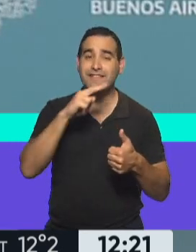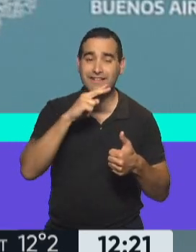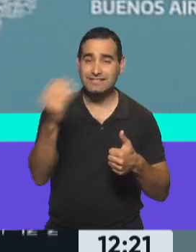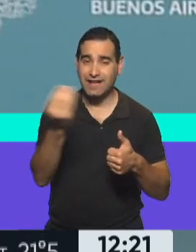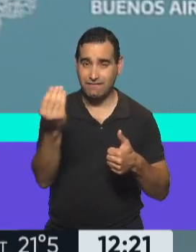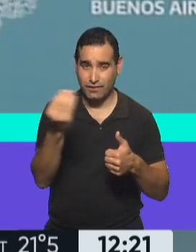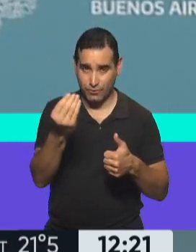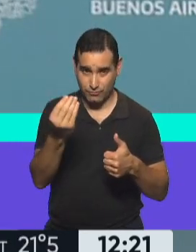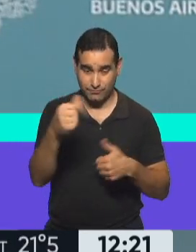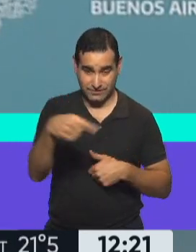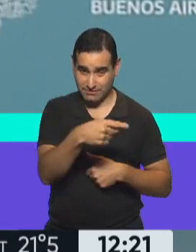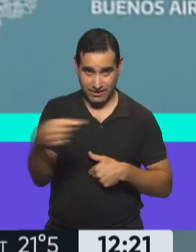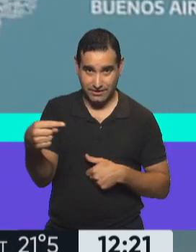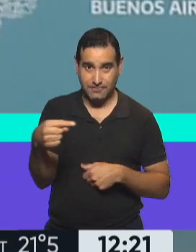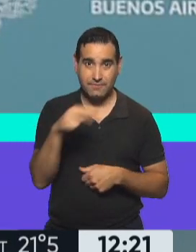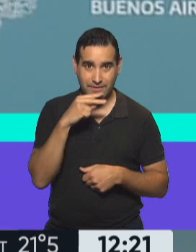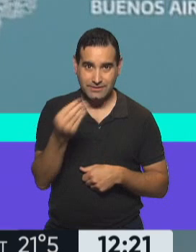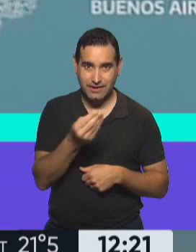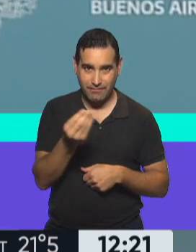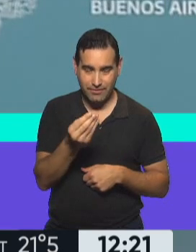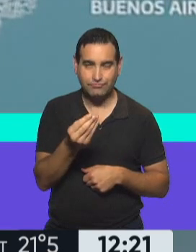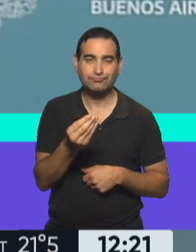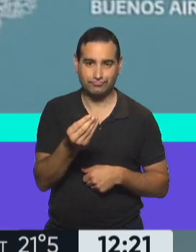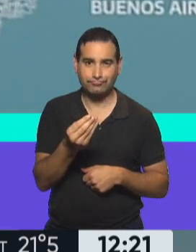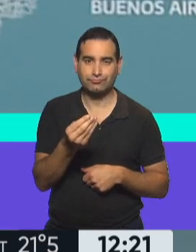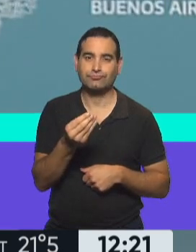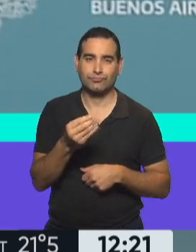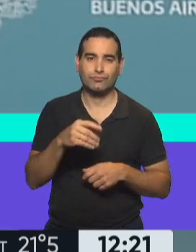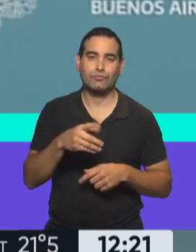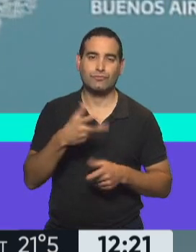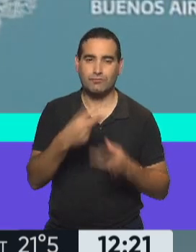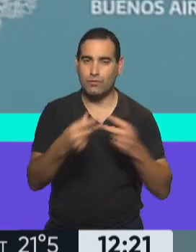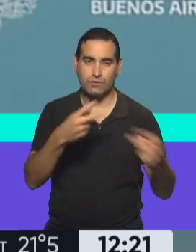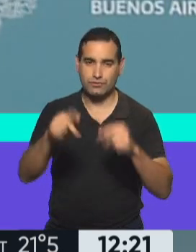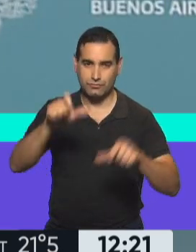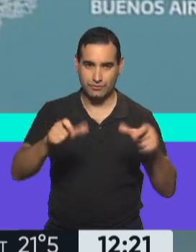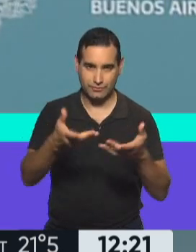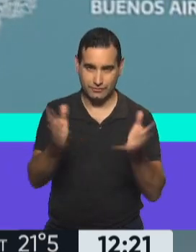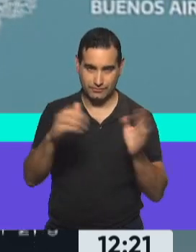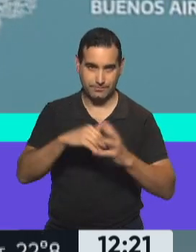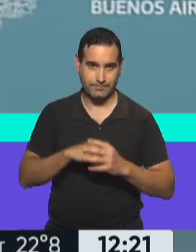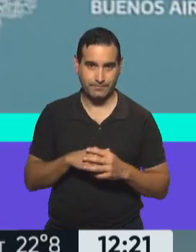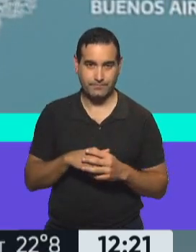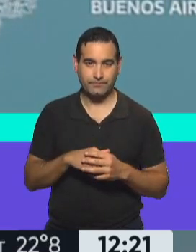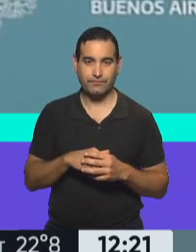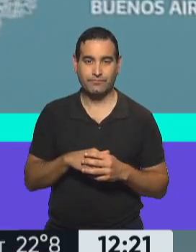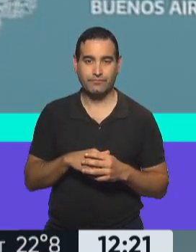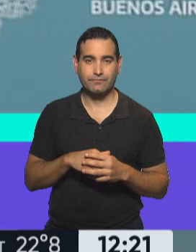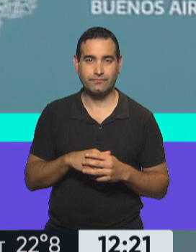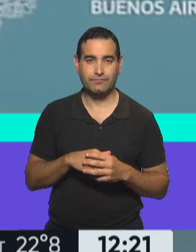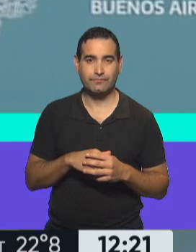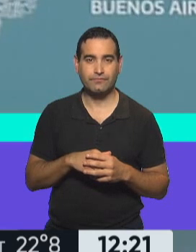sábado de esta semana vamos a tener también jornada de vacunación comunitaria. En primer lugar, vamos